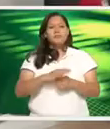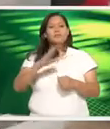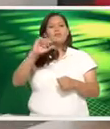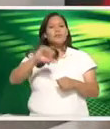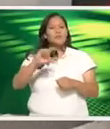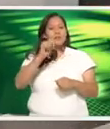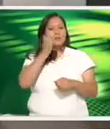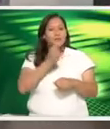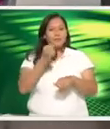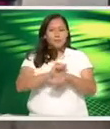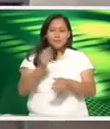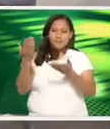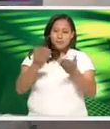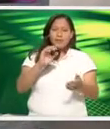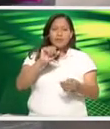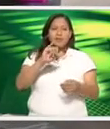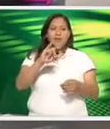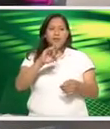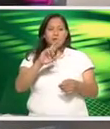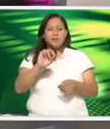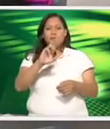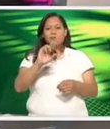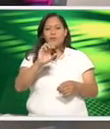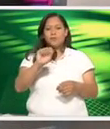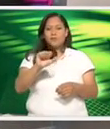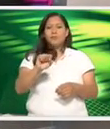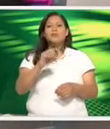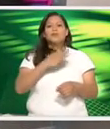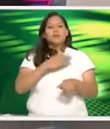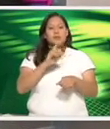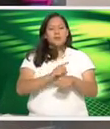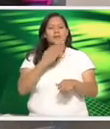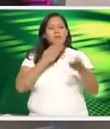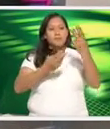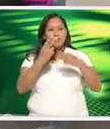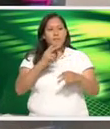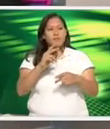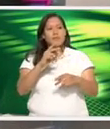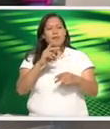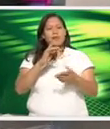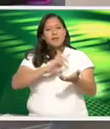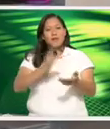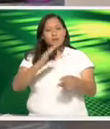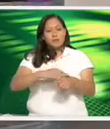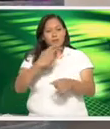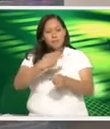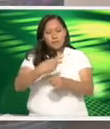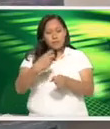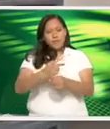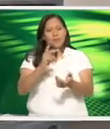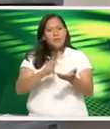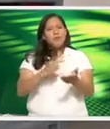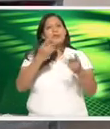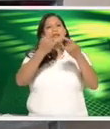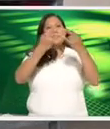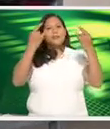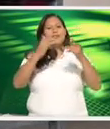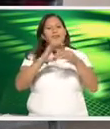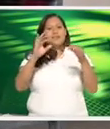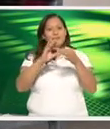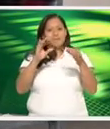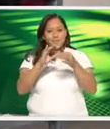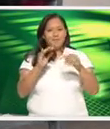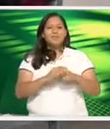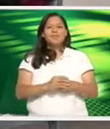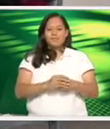Hoy, y como cada semana, nos visita Alejandro Rosas. Muy buenos días, bienvenido. Hola, buenos días, gracias por la invitación una vez más a contar historias. A